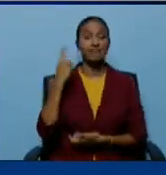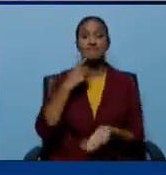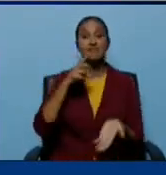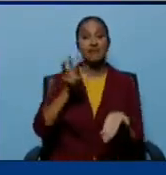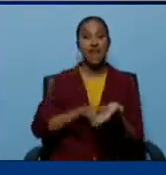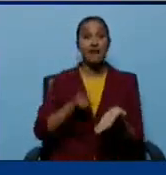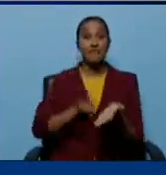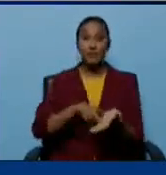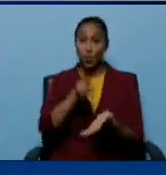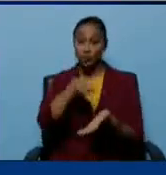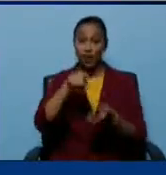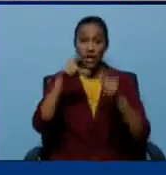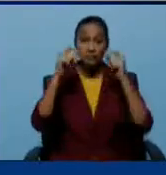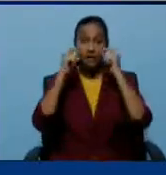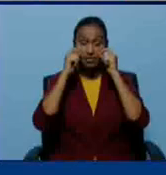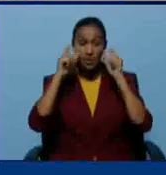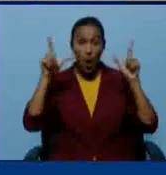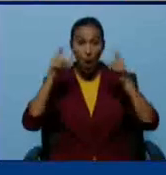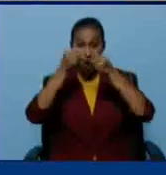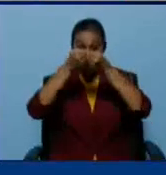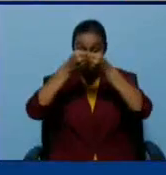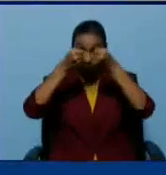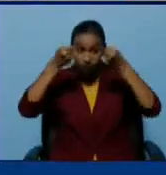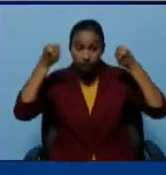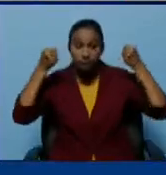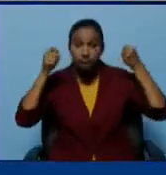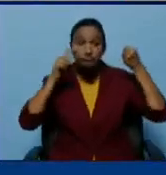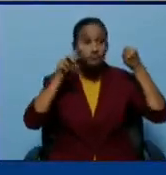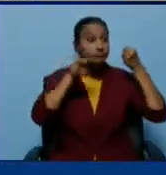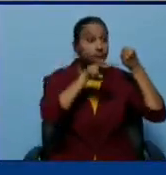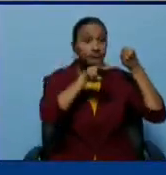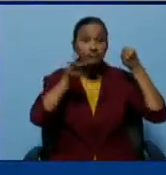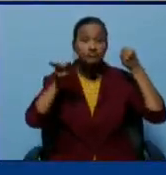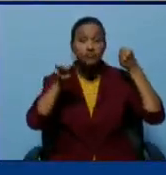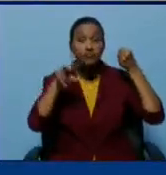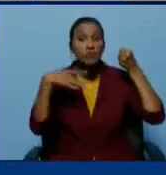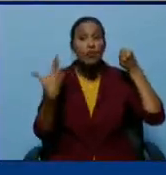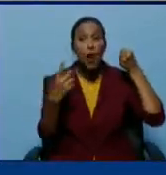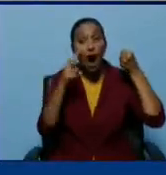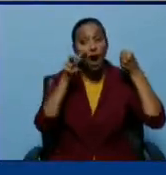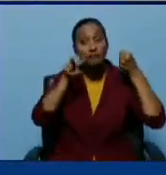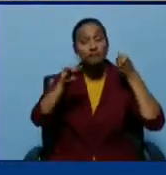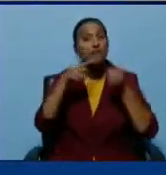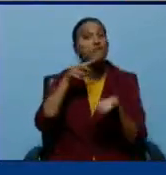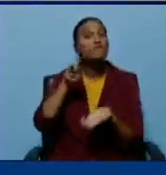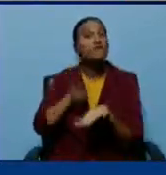ojos, que los abra y que vea la verdad.